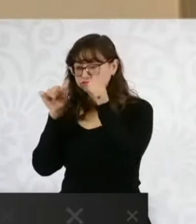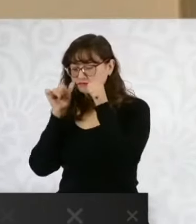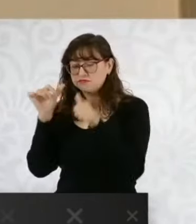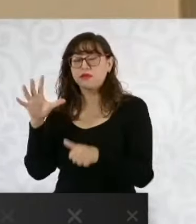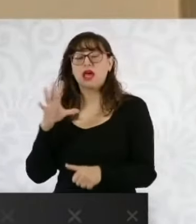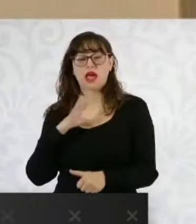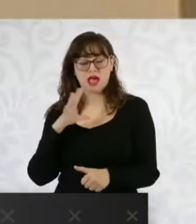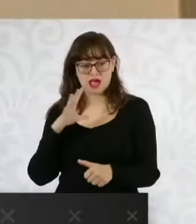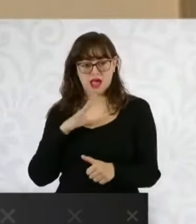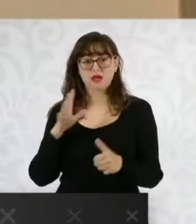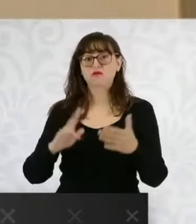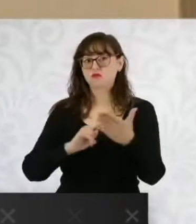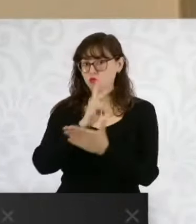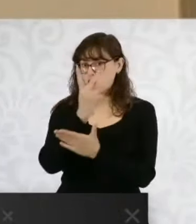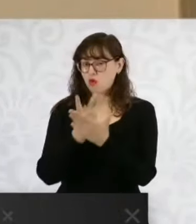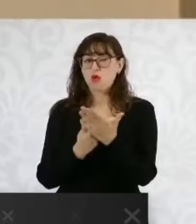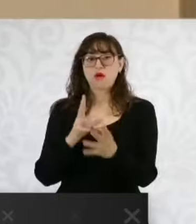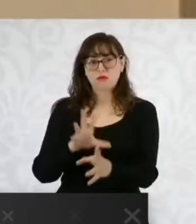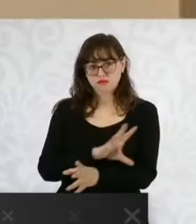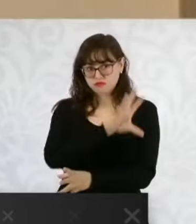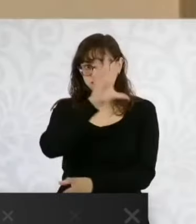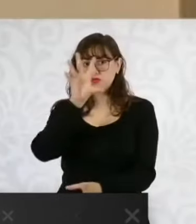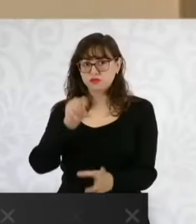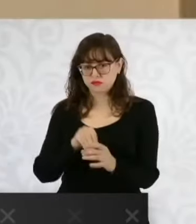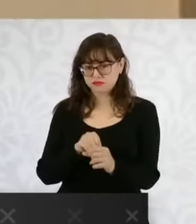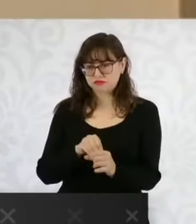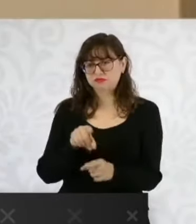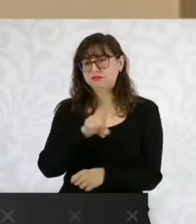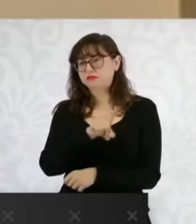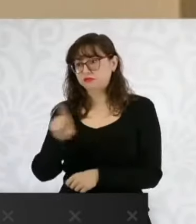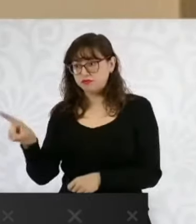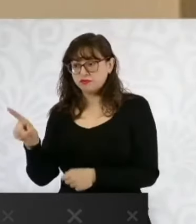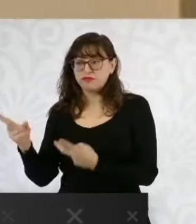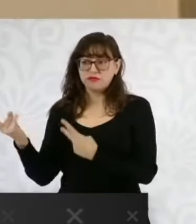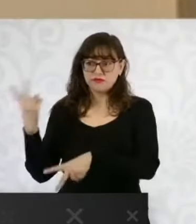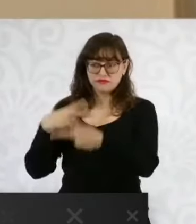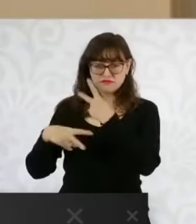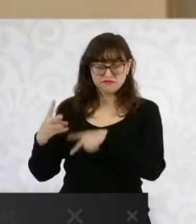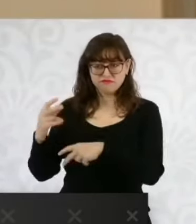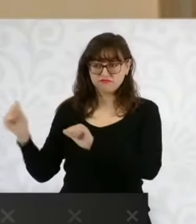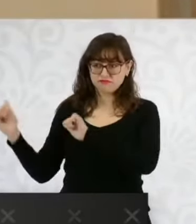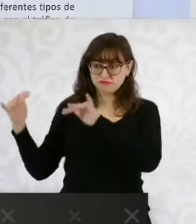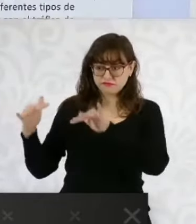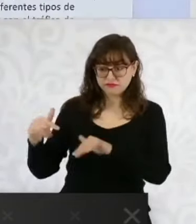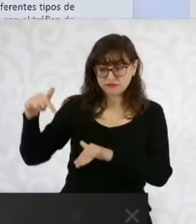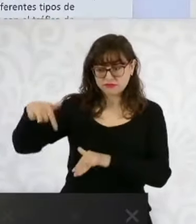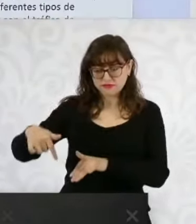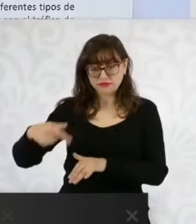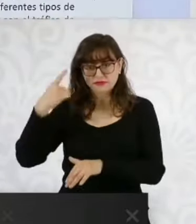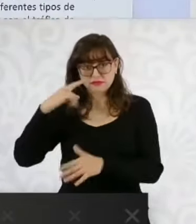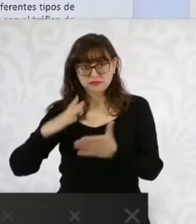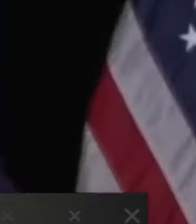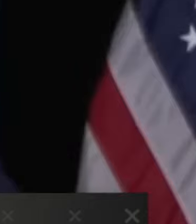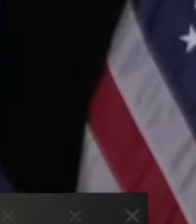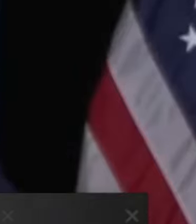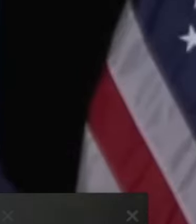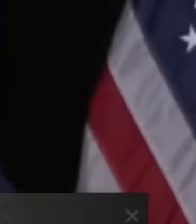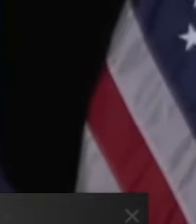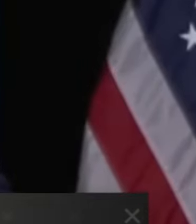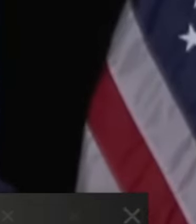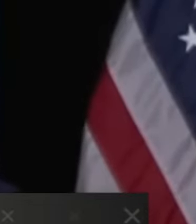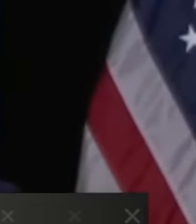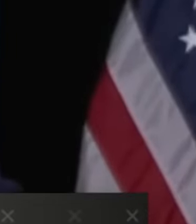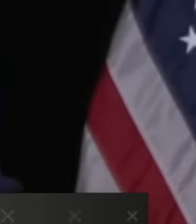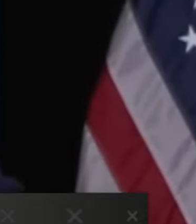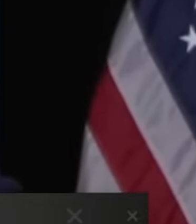2.0 el que va a tomar posesión el próximo 20 de enero es un Trump primero que nada más poderoso por qué porque